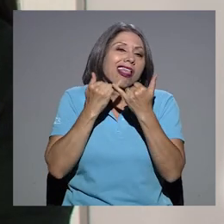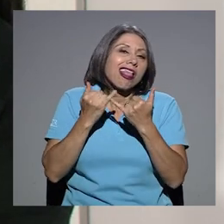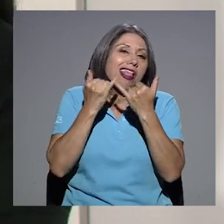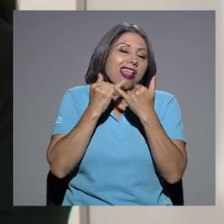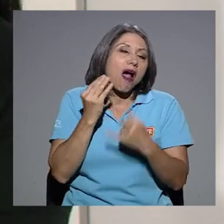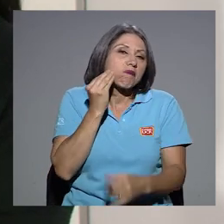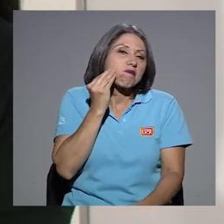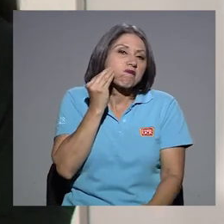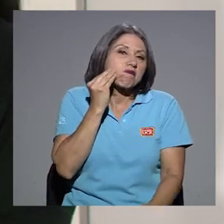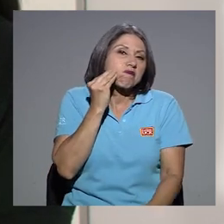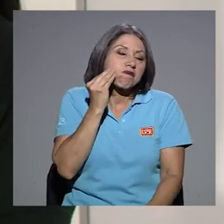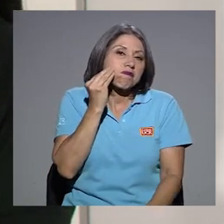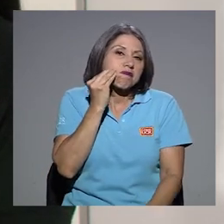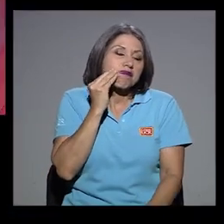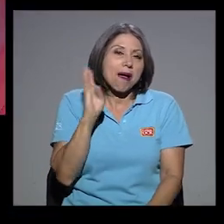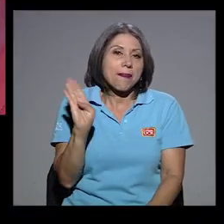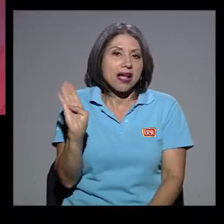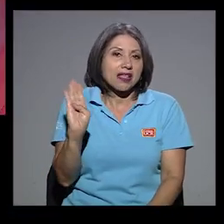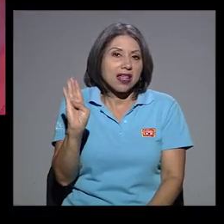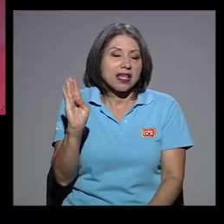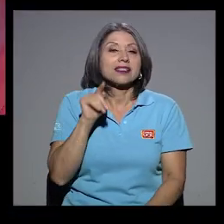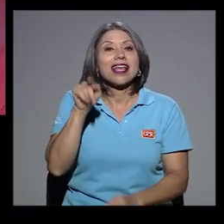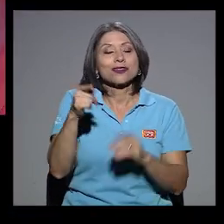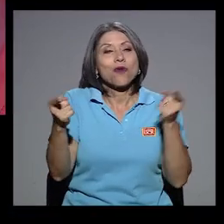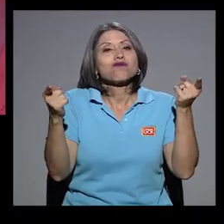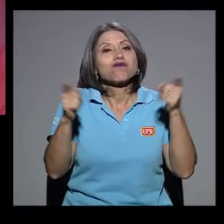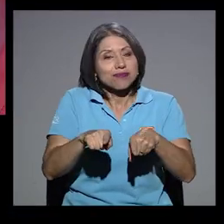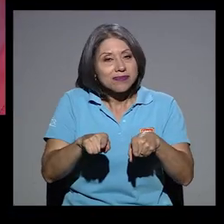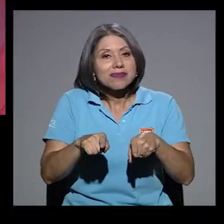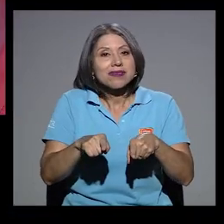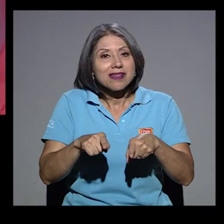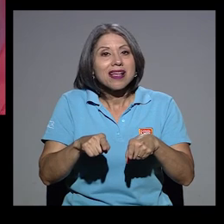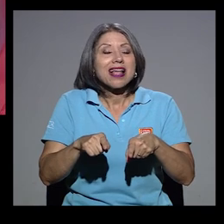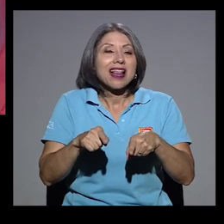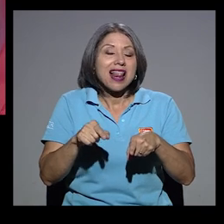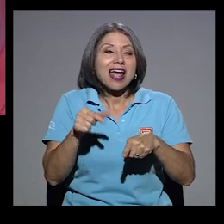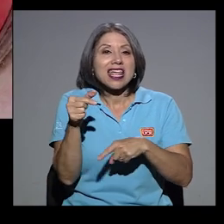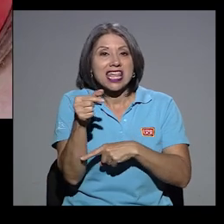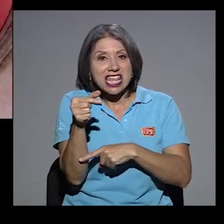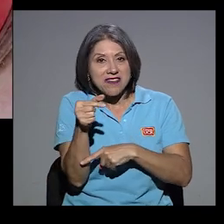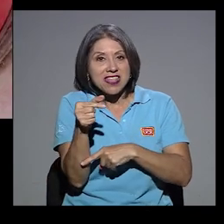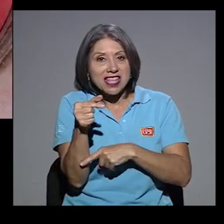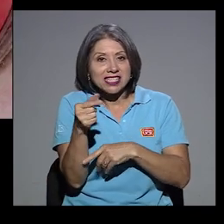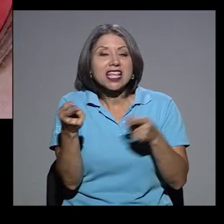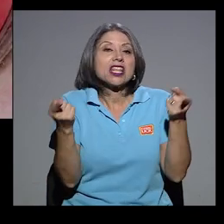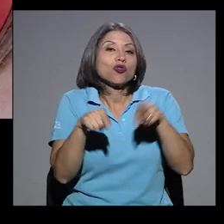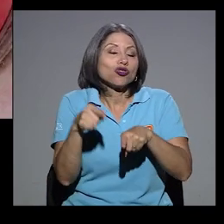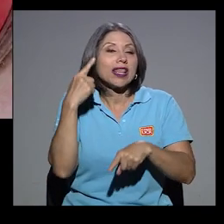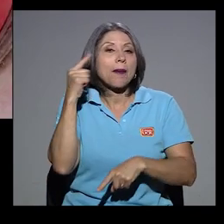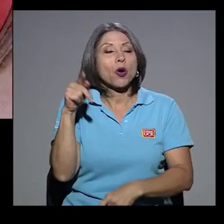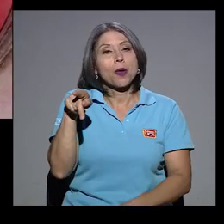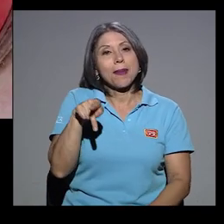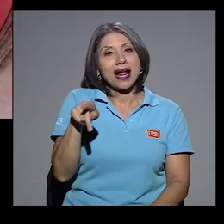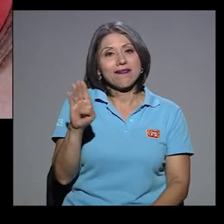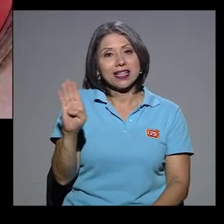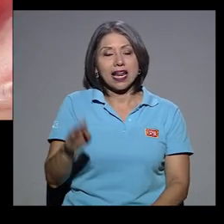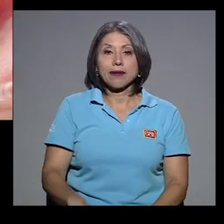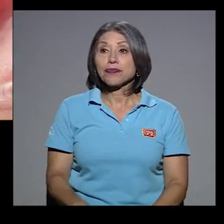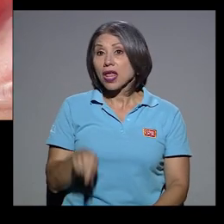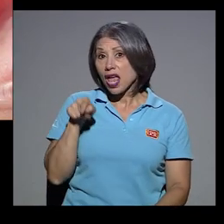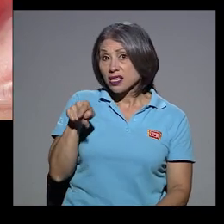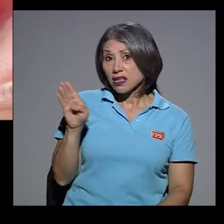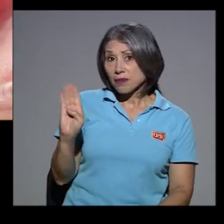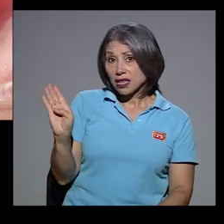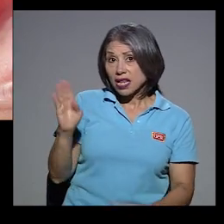haya acumulación de bacterias en ese surco y eso es lo que nos empieza a producir la gingivitis inducida por placa bacteriana. ¿Y